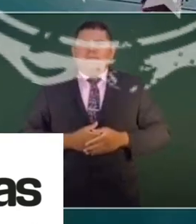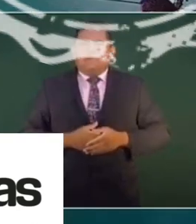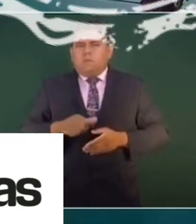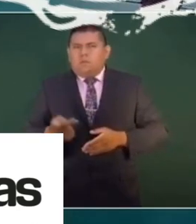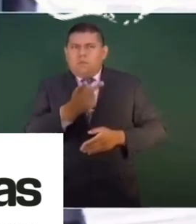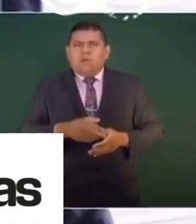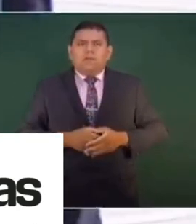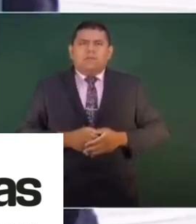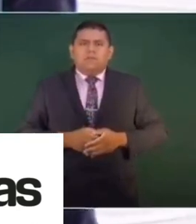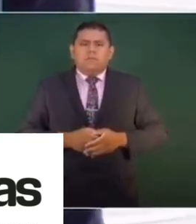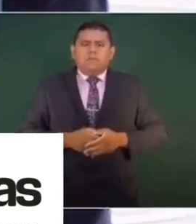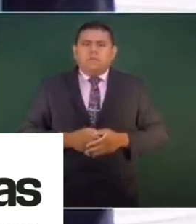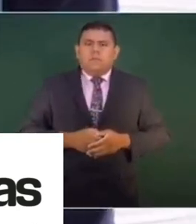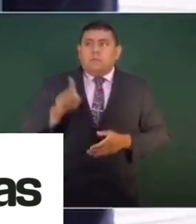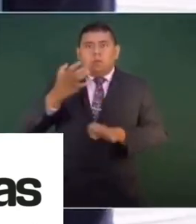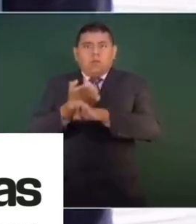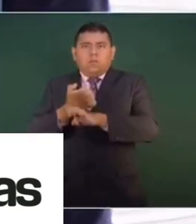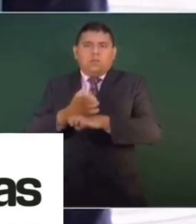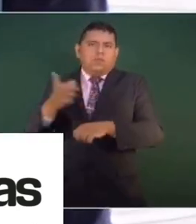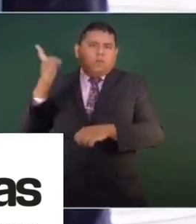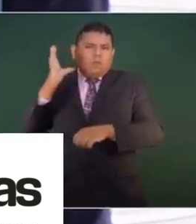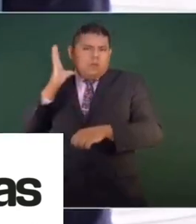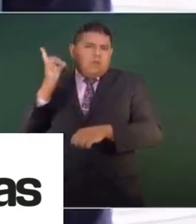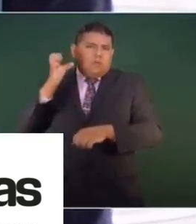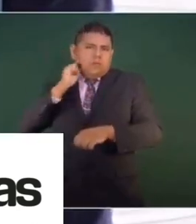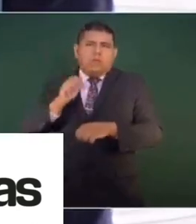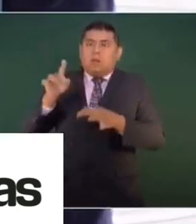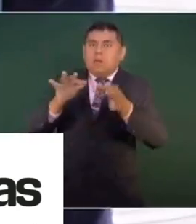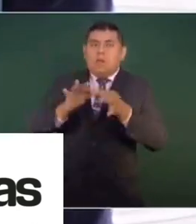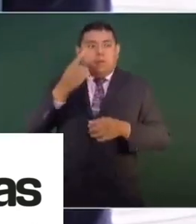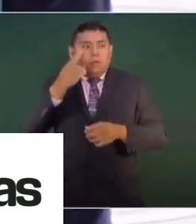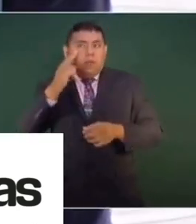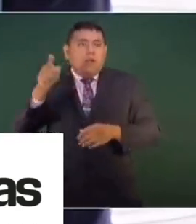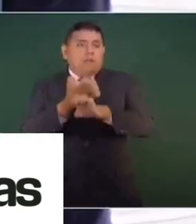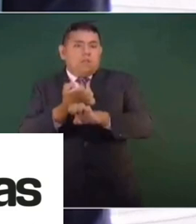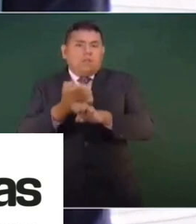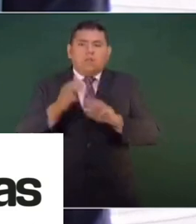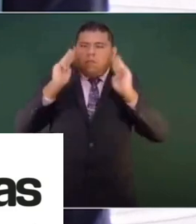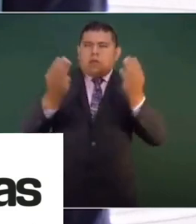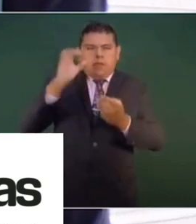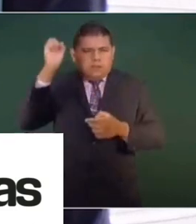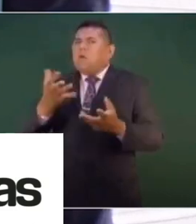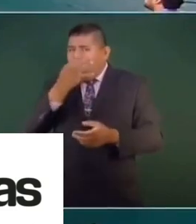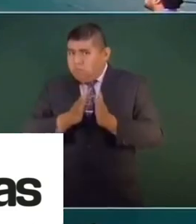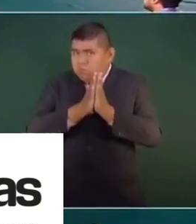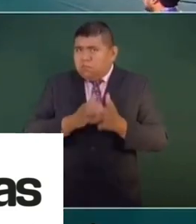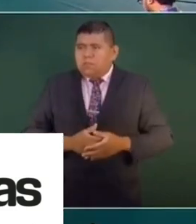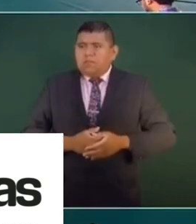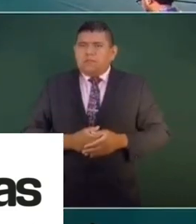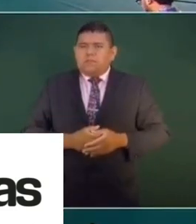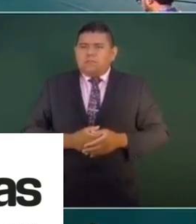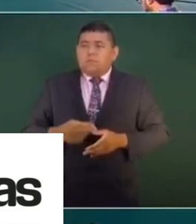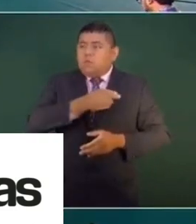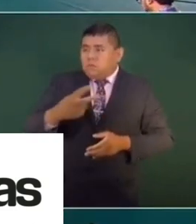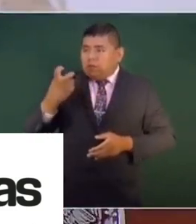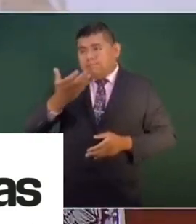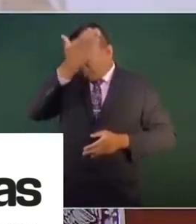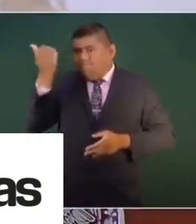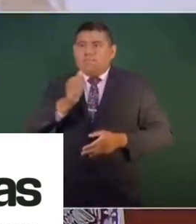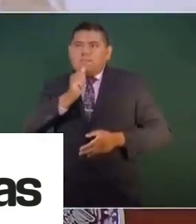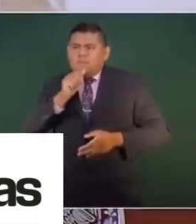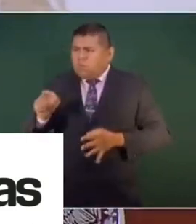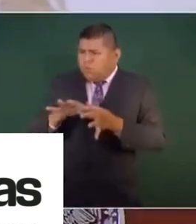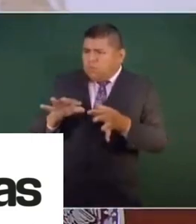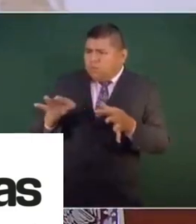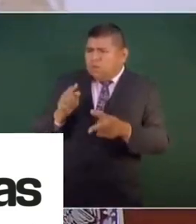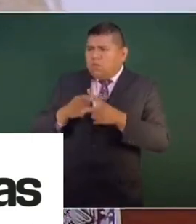Ayer la jefa de la DEA compareció ante un comité del Congreso estadounidense, en donde dijo que en México operaban 44.000 efectivos del cártel de Sinaloa y el nuevo y Jalisco Nueva Generación. ¿Tenemos nosotros esa información? No sé de